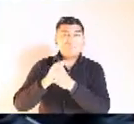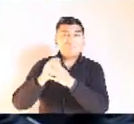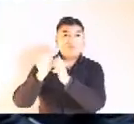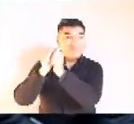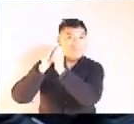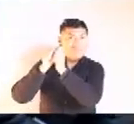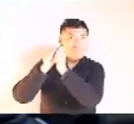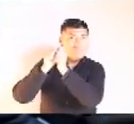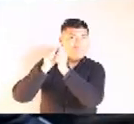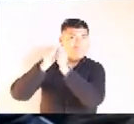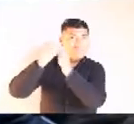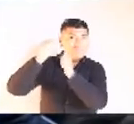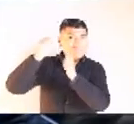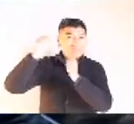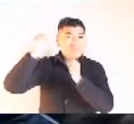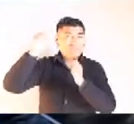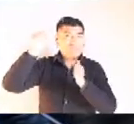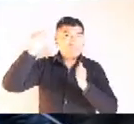más fuerte,